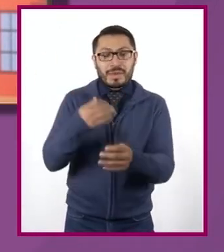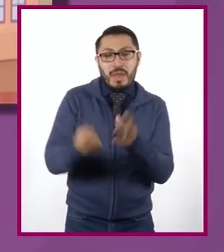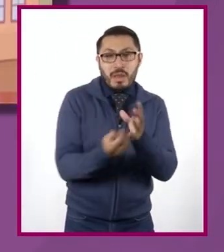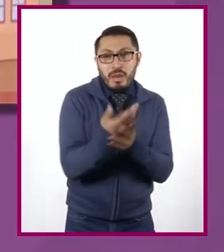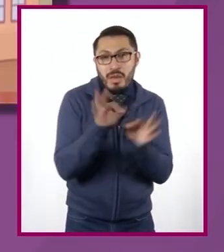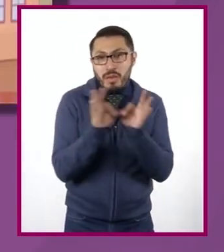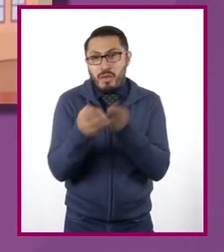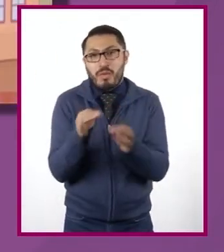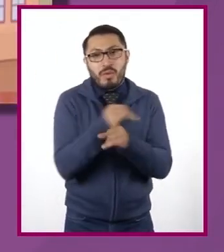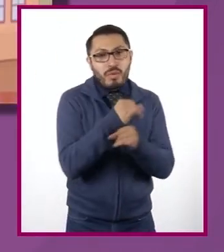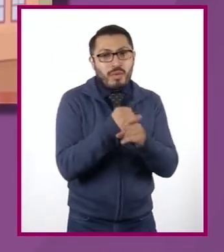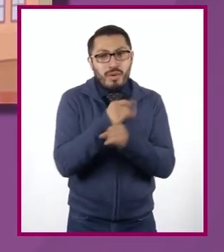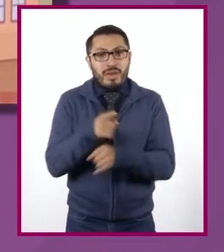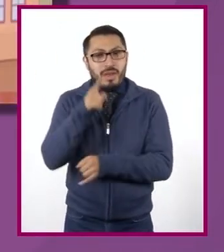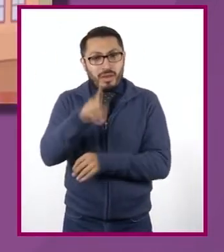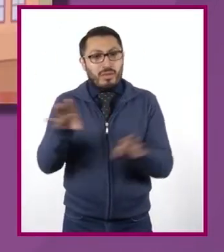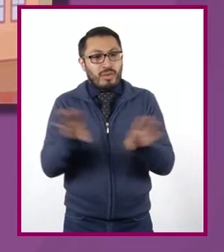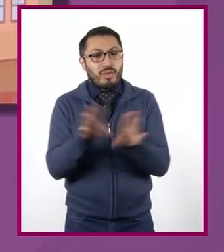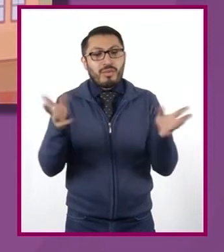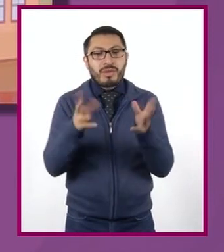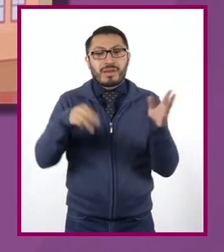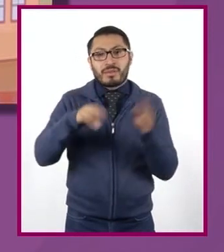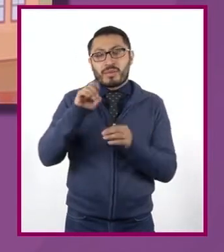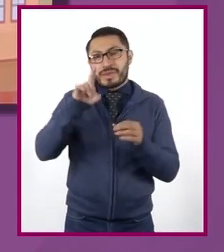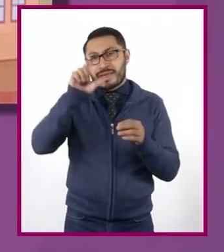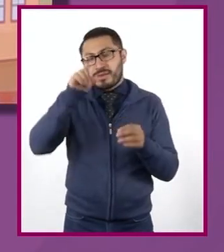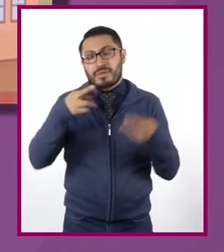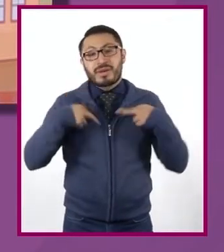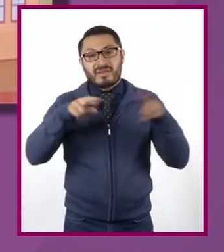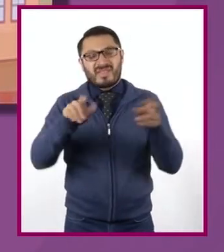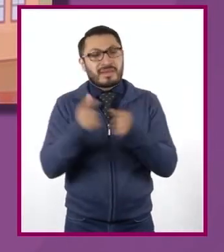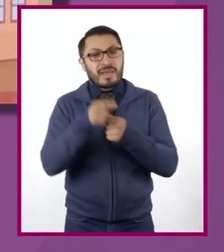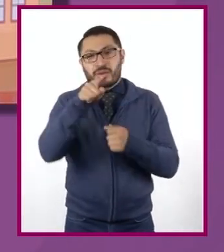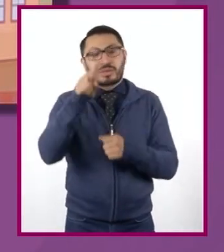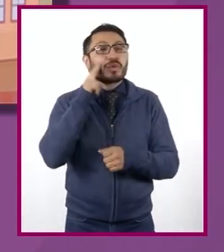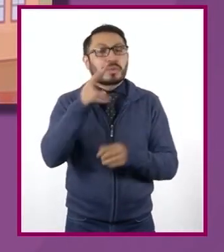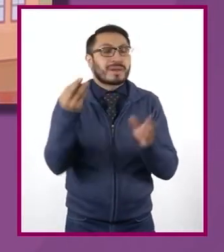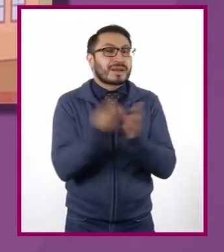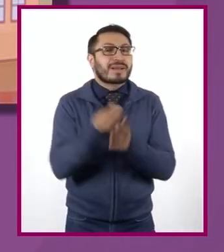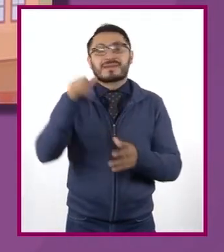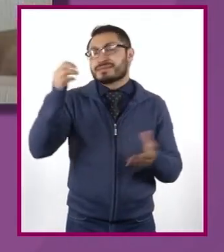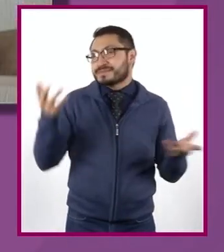investigaciones. ¿Y tú, cómo harías un modelo para representar algo de lo que has visto en este curso?